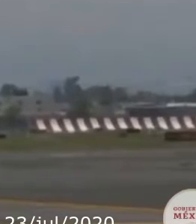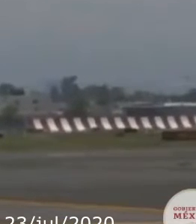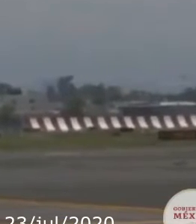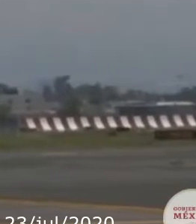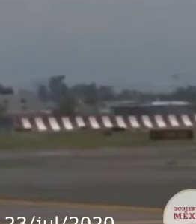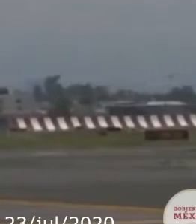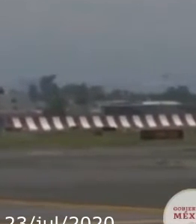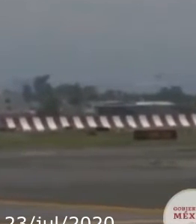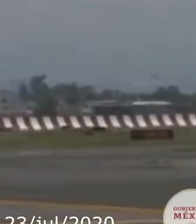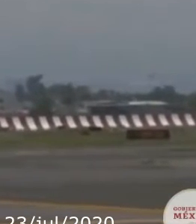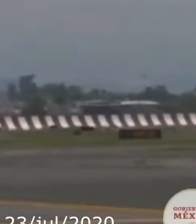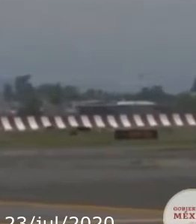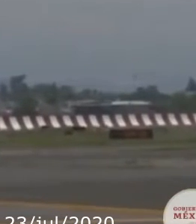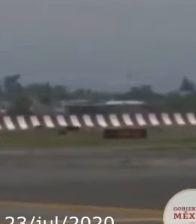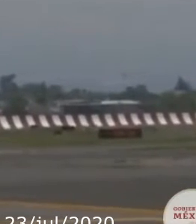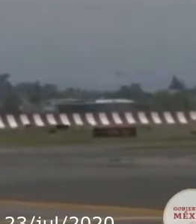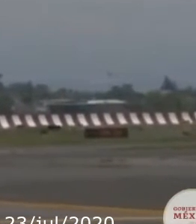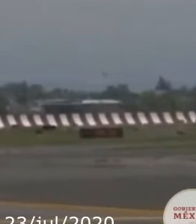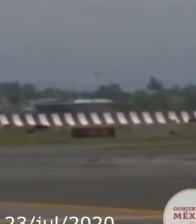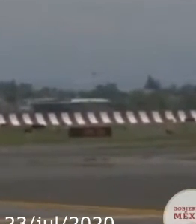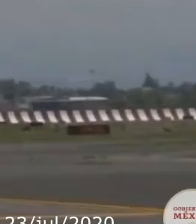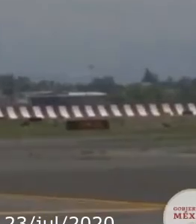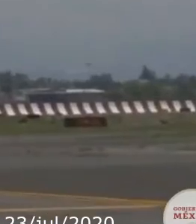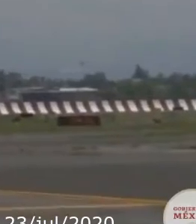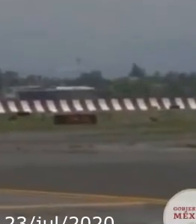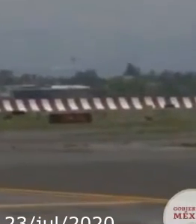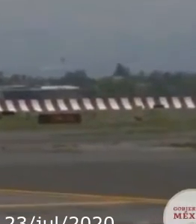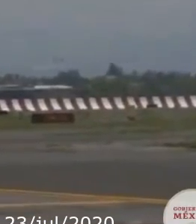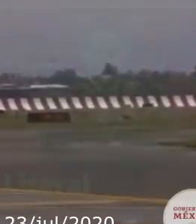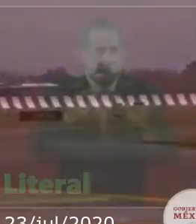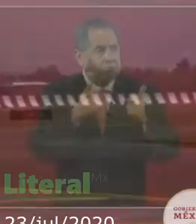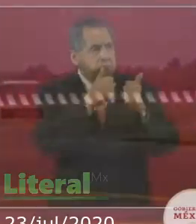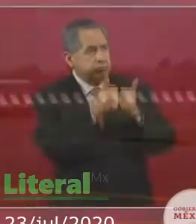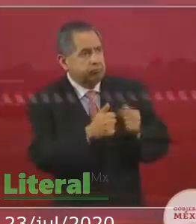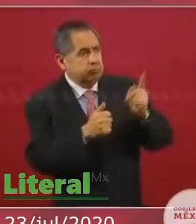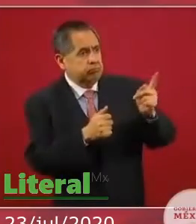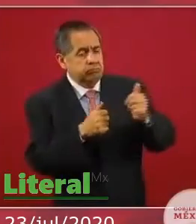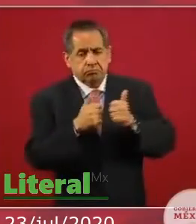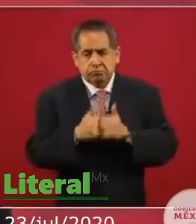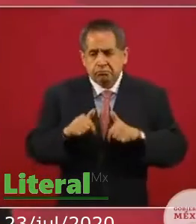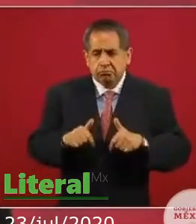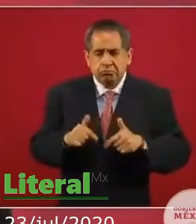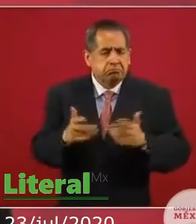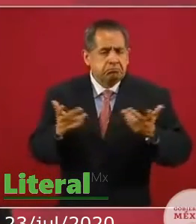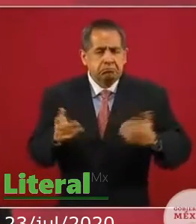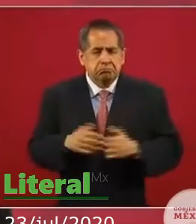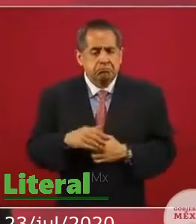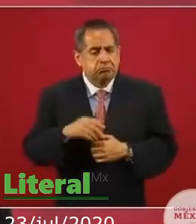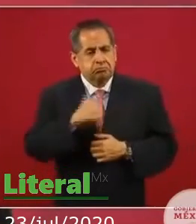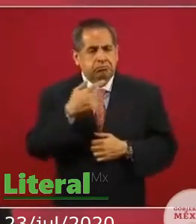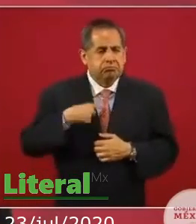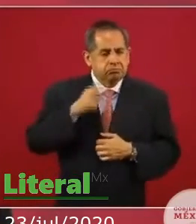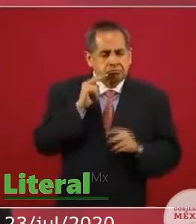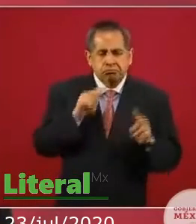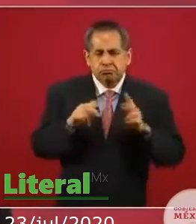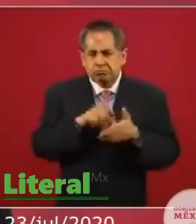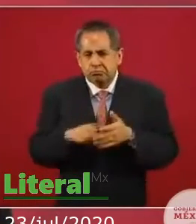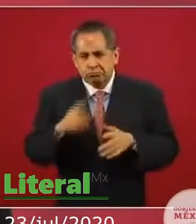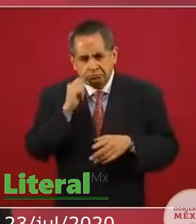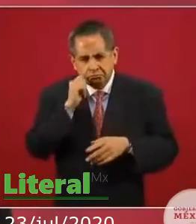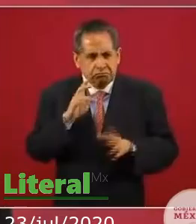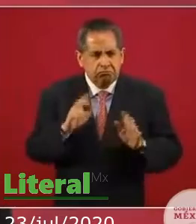Estaba a la intemperie. Está mejor aquí. Los posibles compradores dijeron de